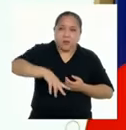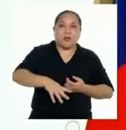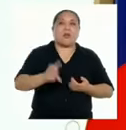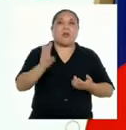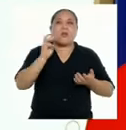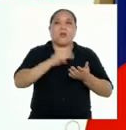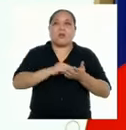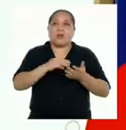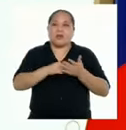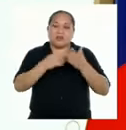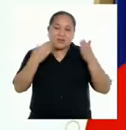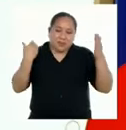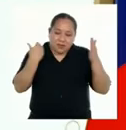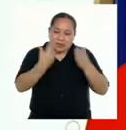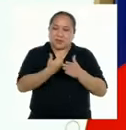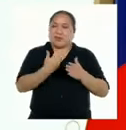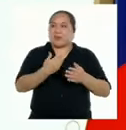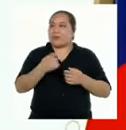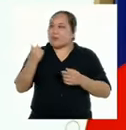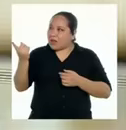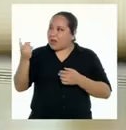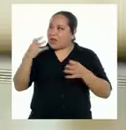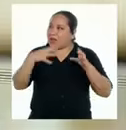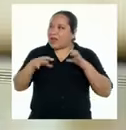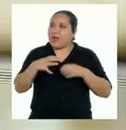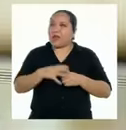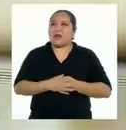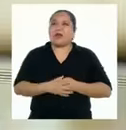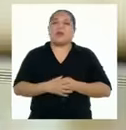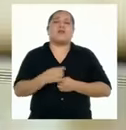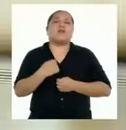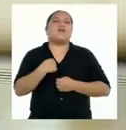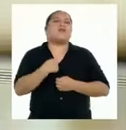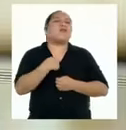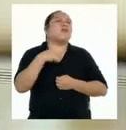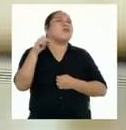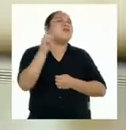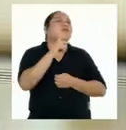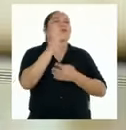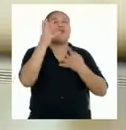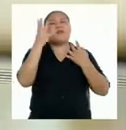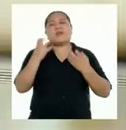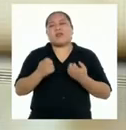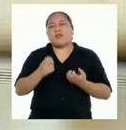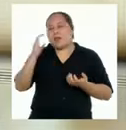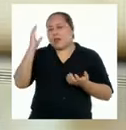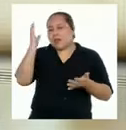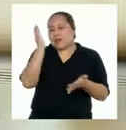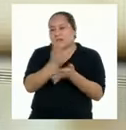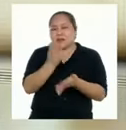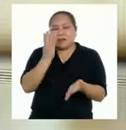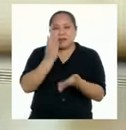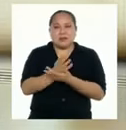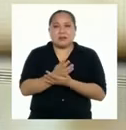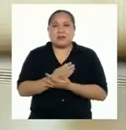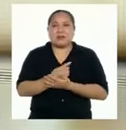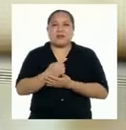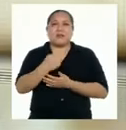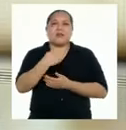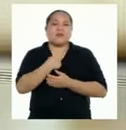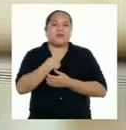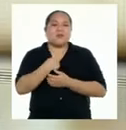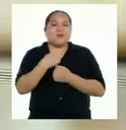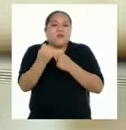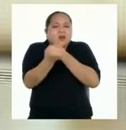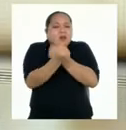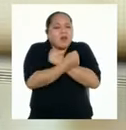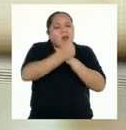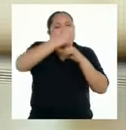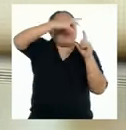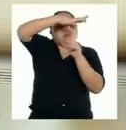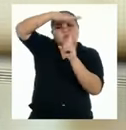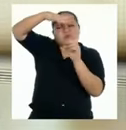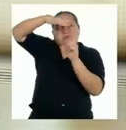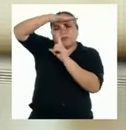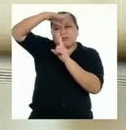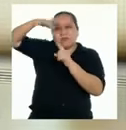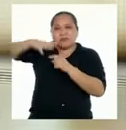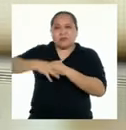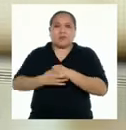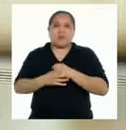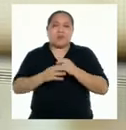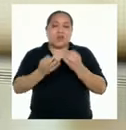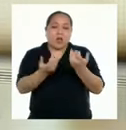más estando cerca, hazlo. Yo no quiero ser sentenciado. Yo amo el medio ambiente,